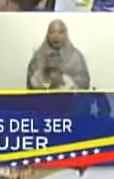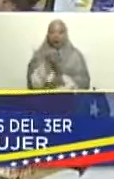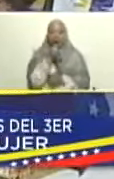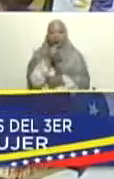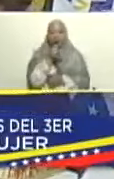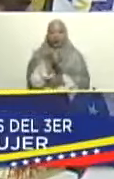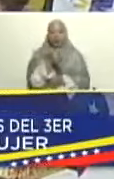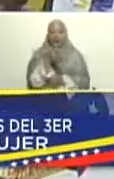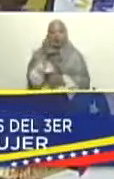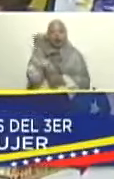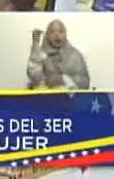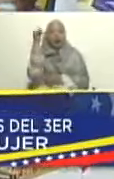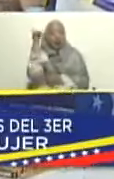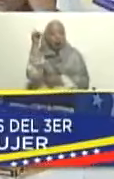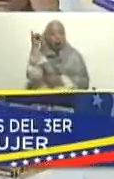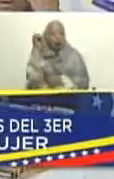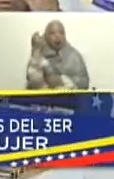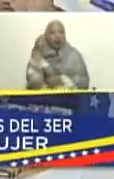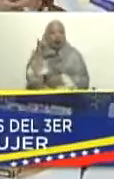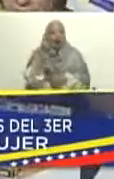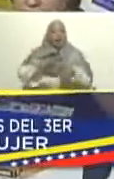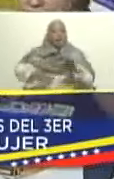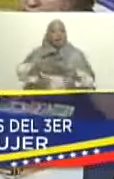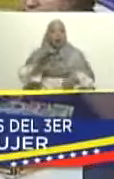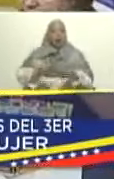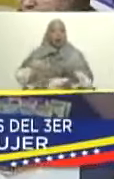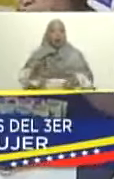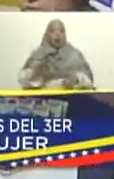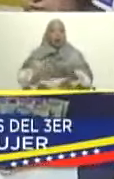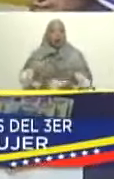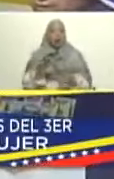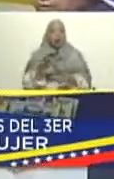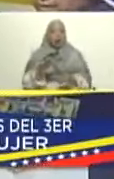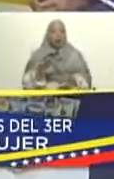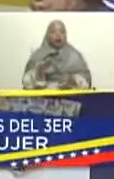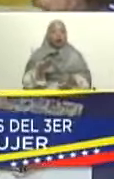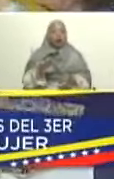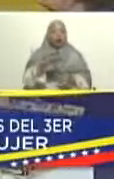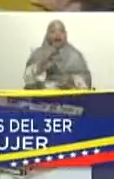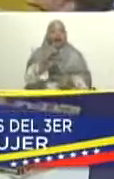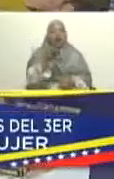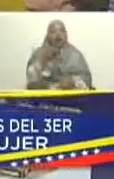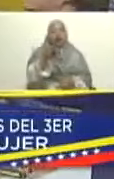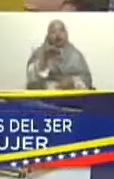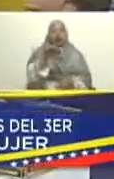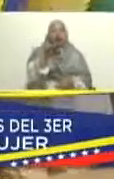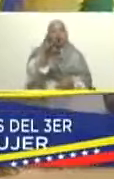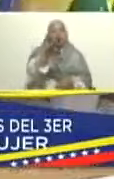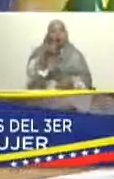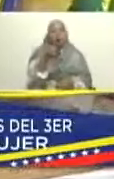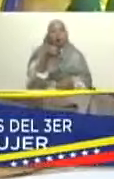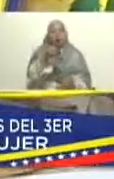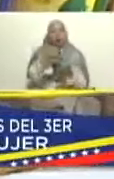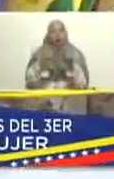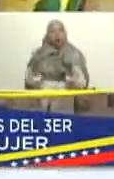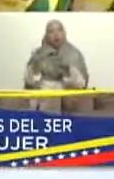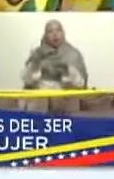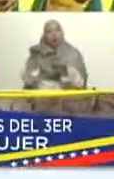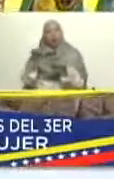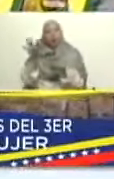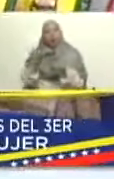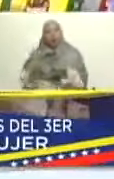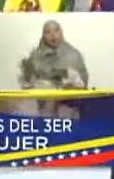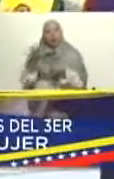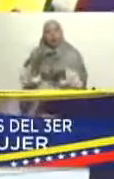cacao de Yaracuy, tengo cacao de Barlovento, tengo cacao de Chuao, ya se me acabó. Esto es Caripito, toda la línea mira, navideña. Lo tienen por